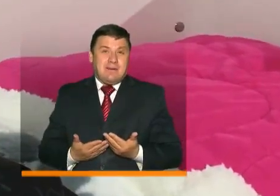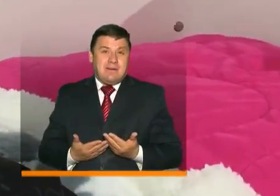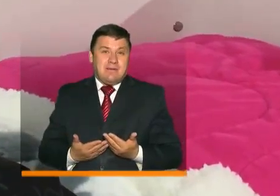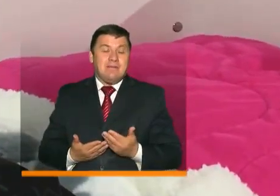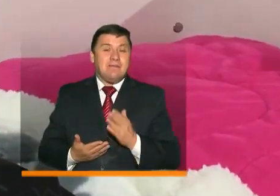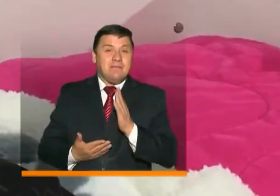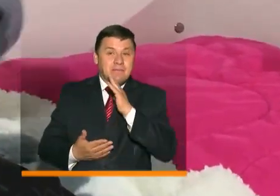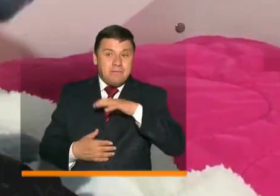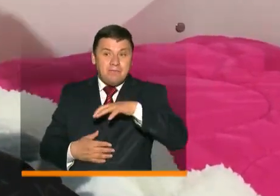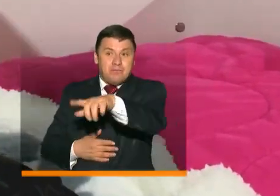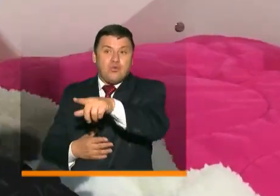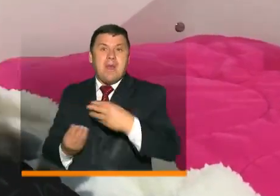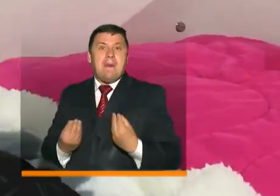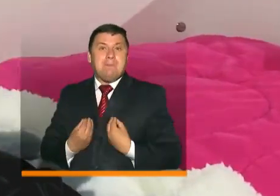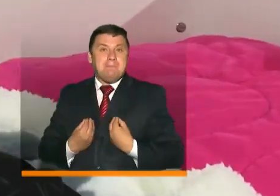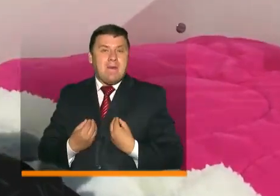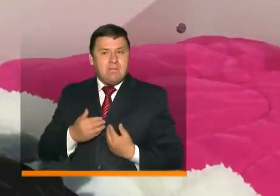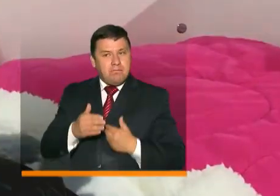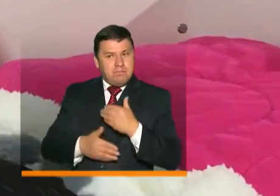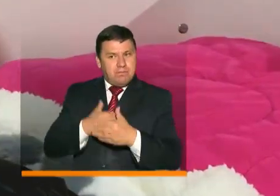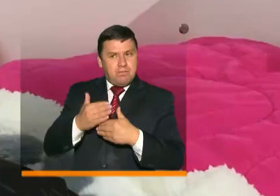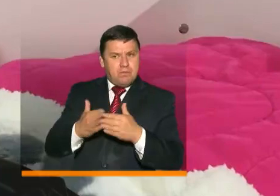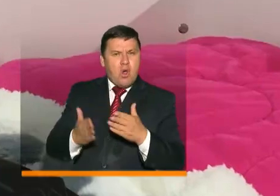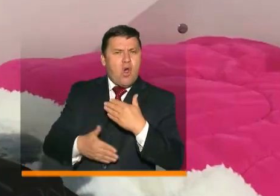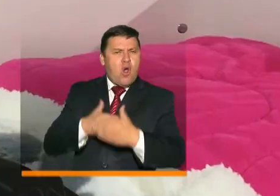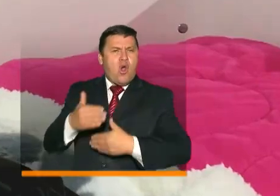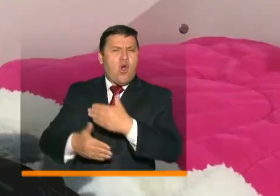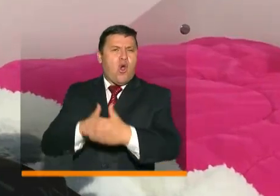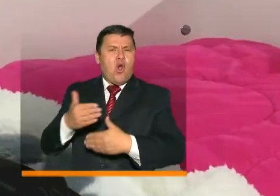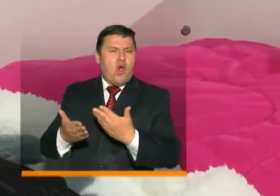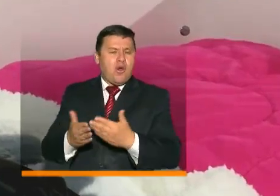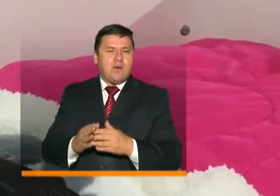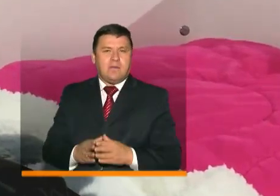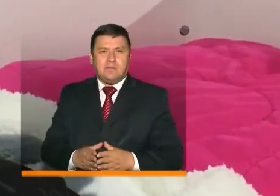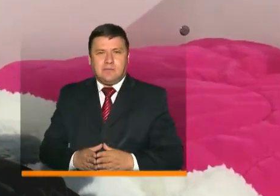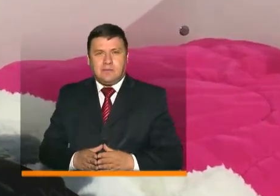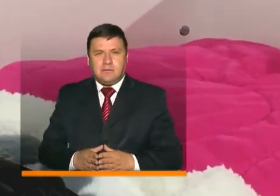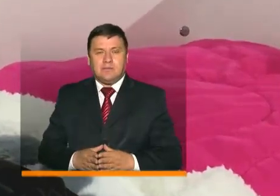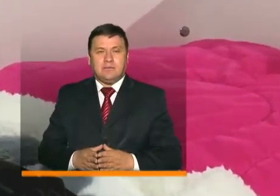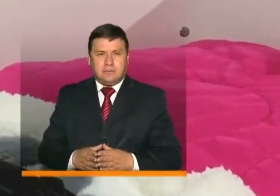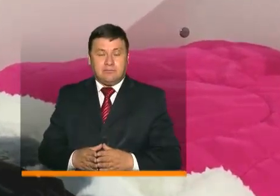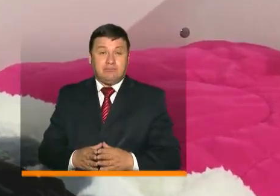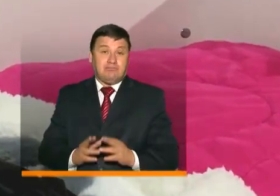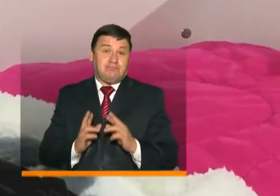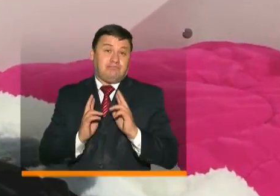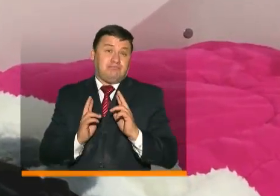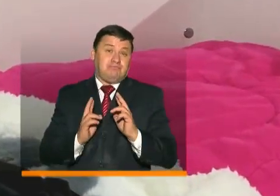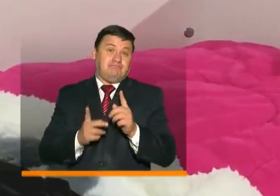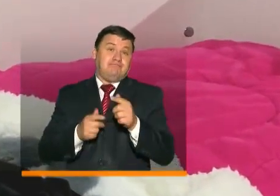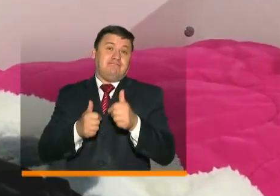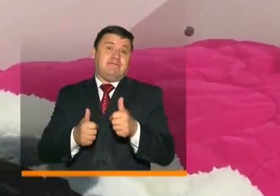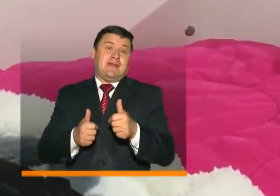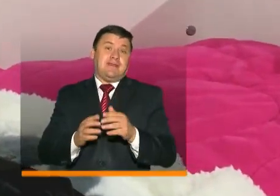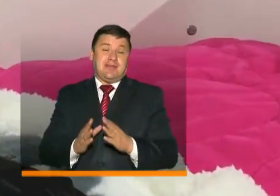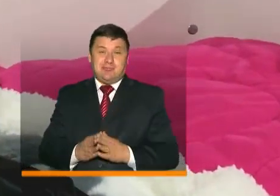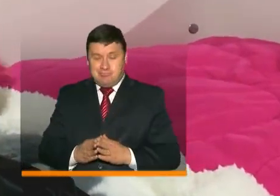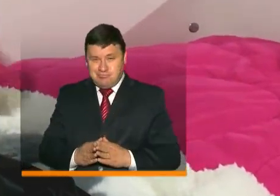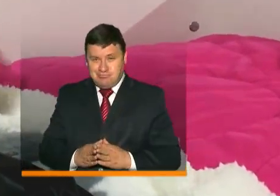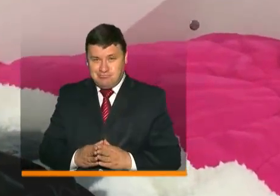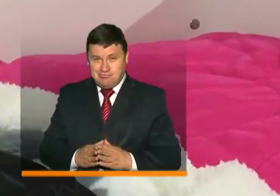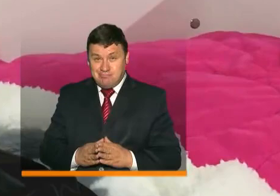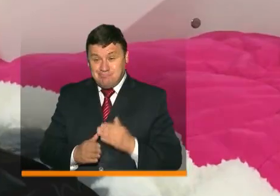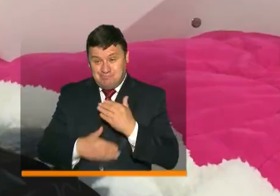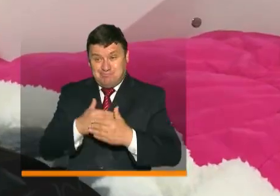del sector donde vivas y a medida de cómo se vaya dando la situación. Espero que les vaya muy bien